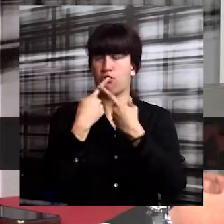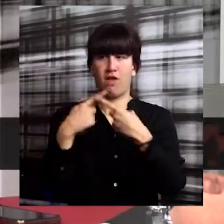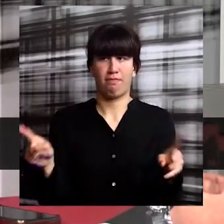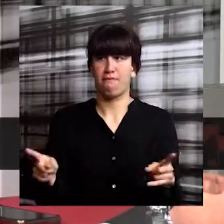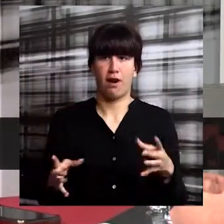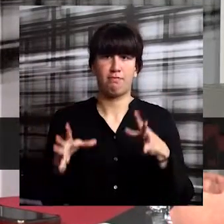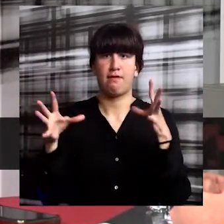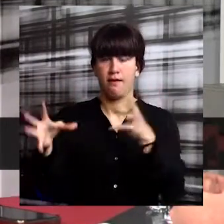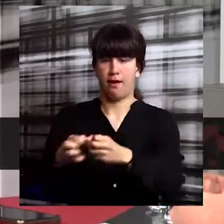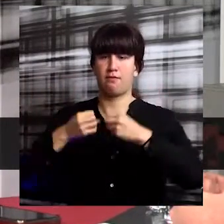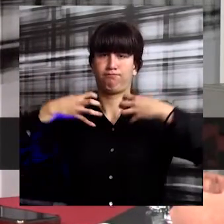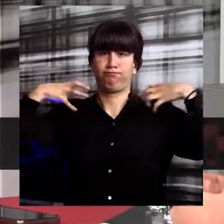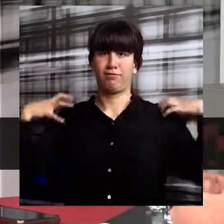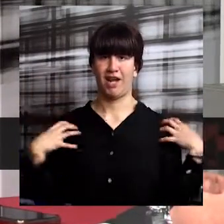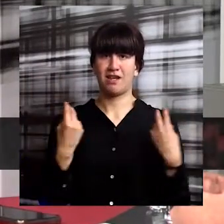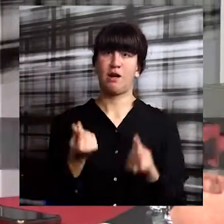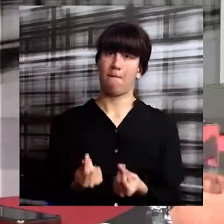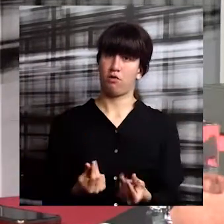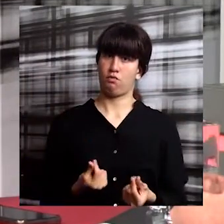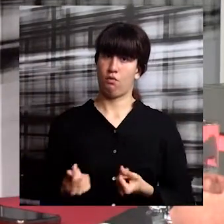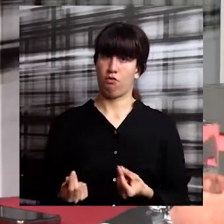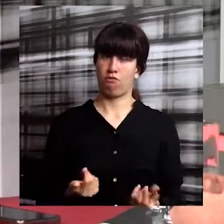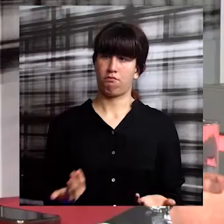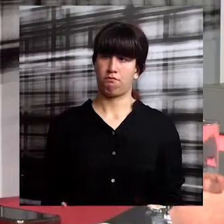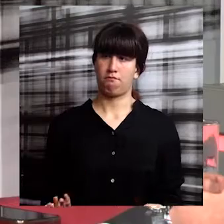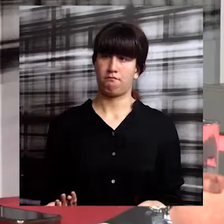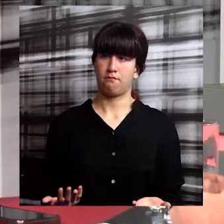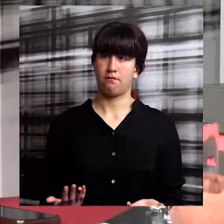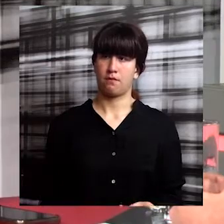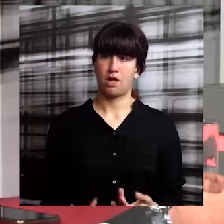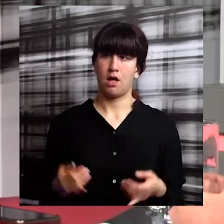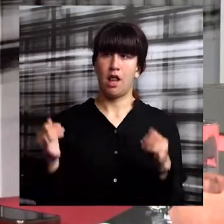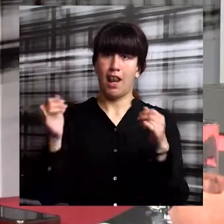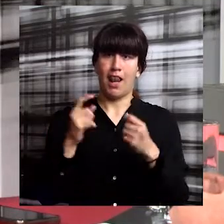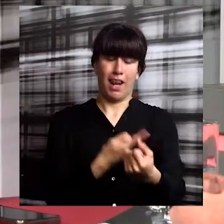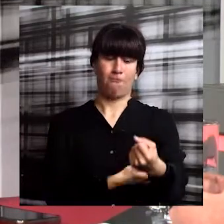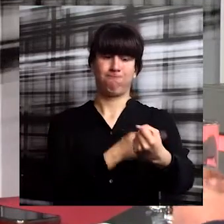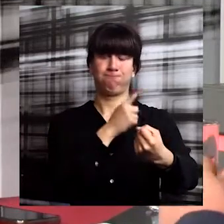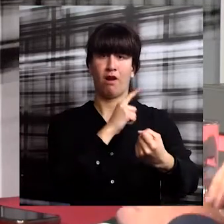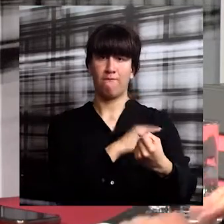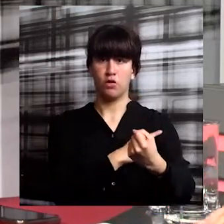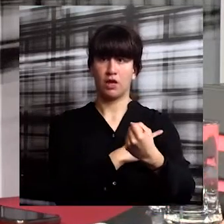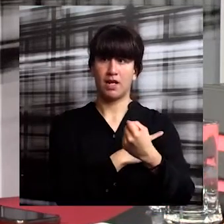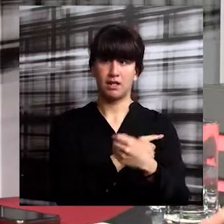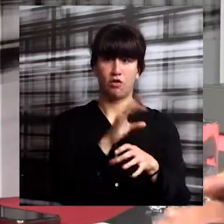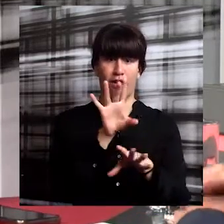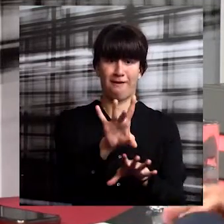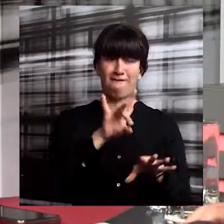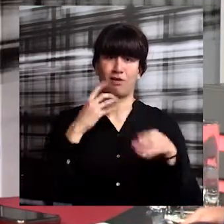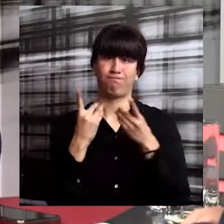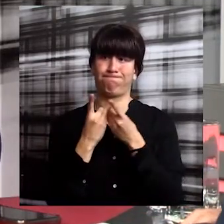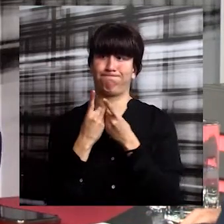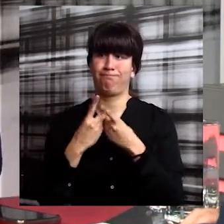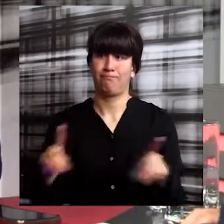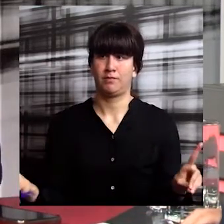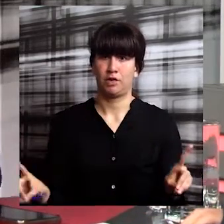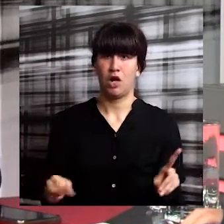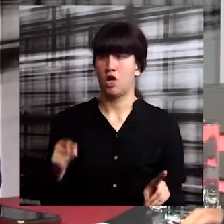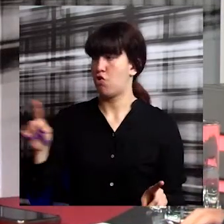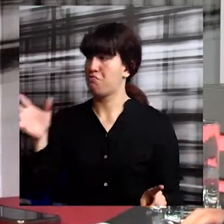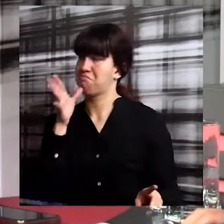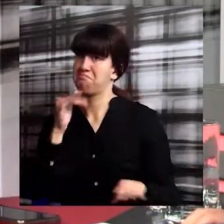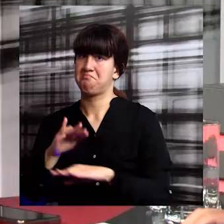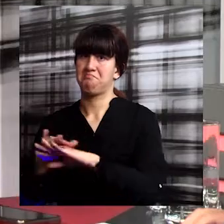atribuciones y en presupuesto, en que uno va a tener la fortaleza de haber sido elegido democráticamente y el otro haber sido